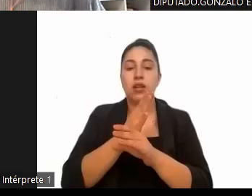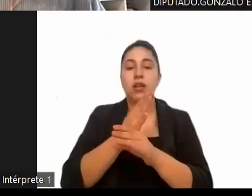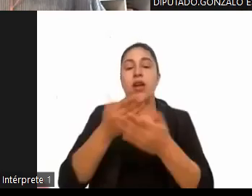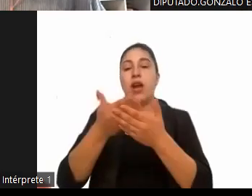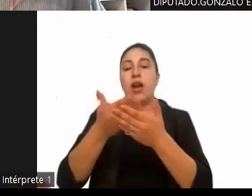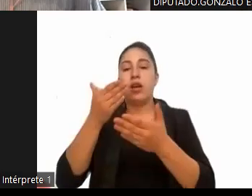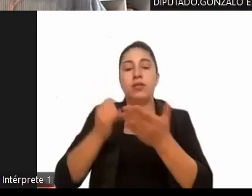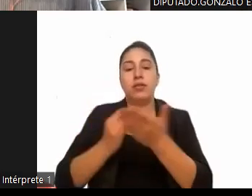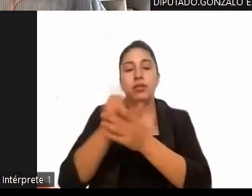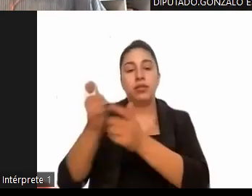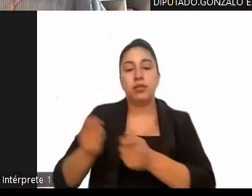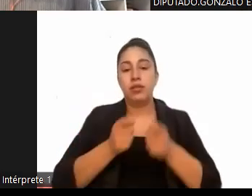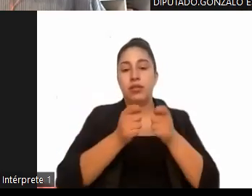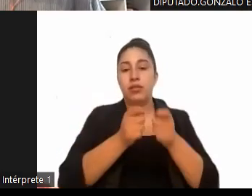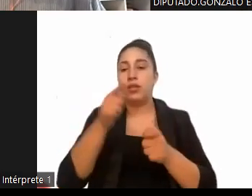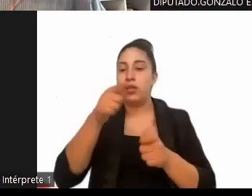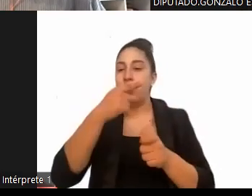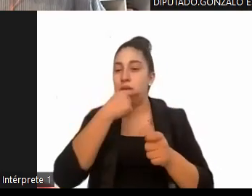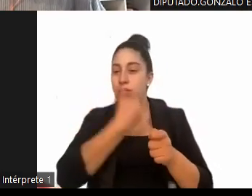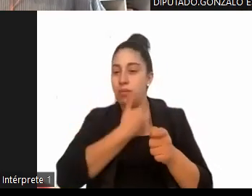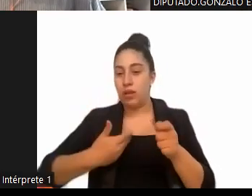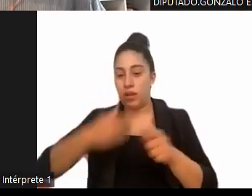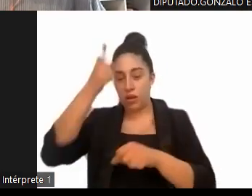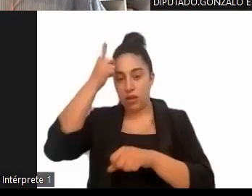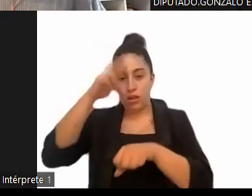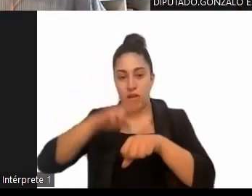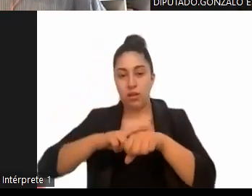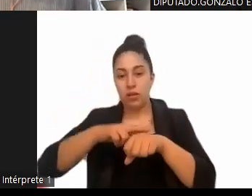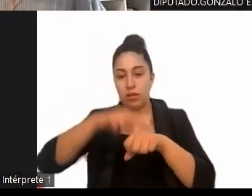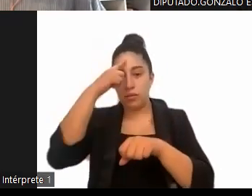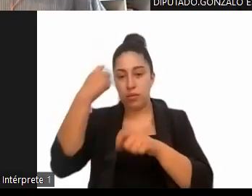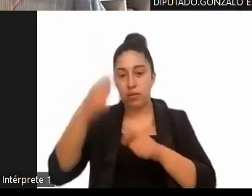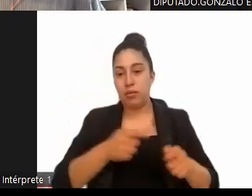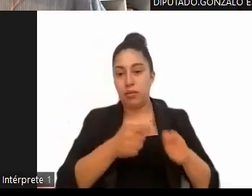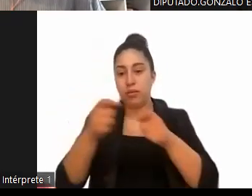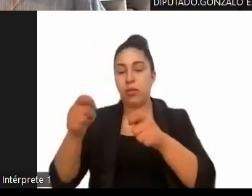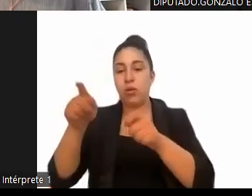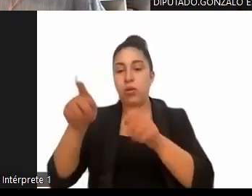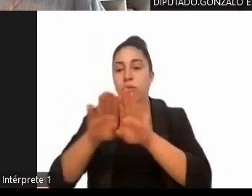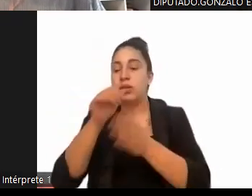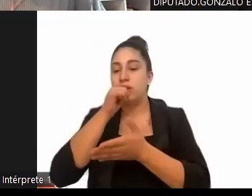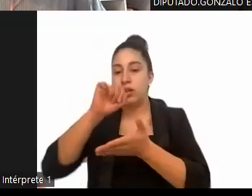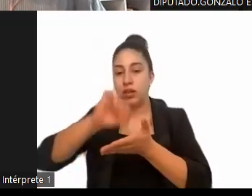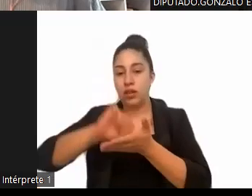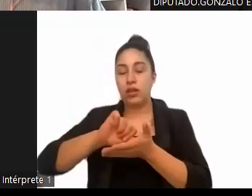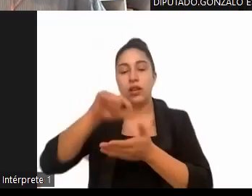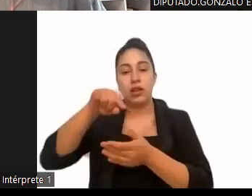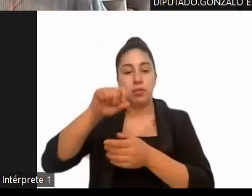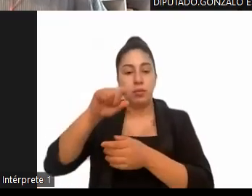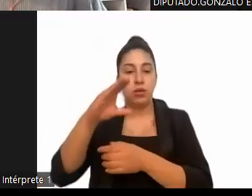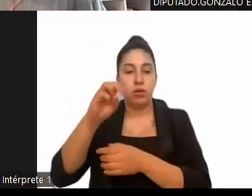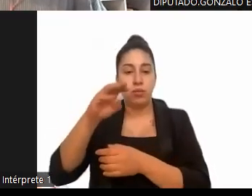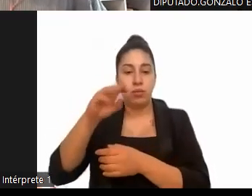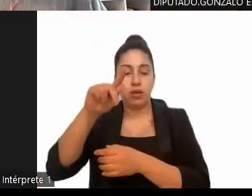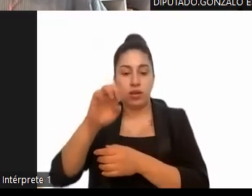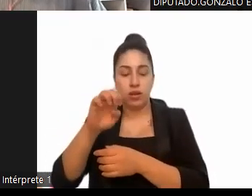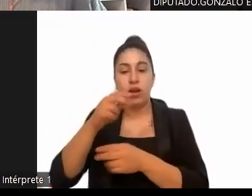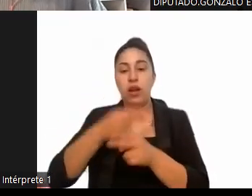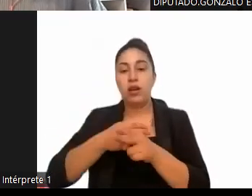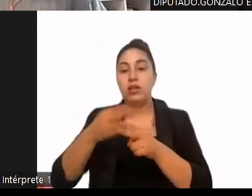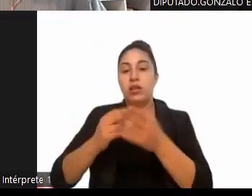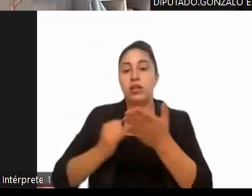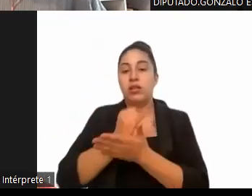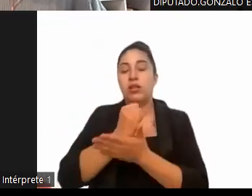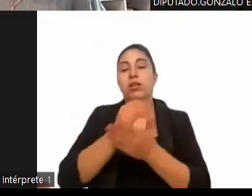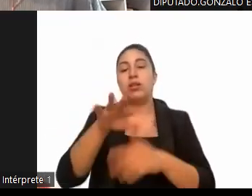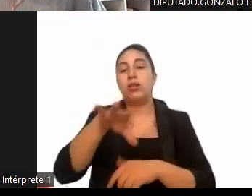designación por parte del diputado presidente de la mesa directiva para desempeñar las funciones de la Secretaría Ejecutiva de este comité hasta la designación de la titularidad de la